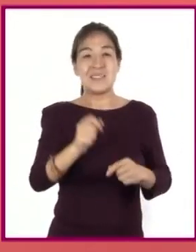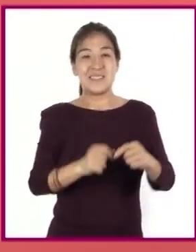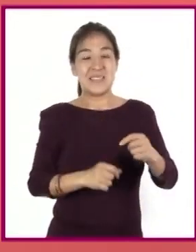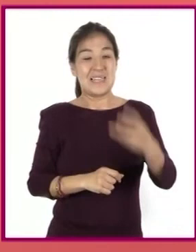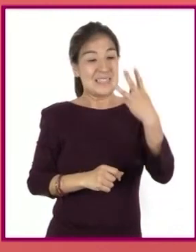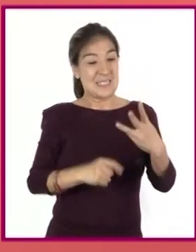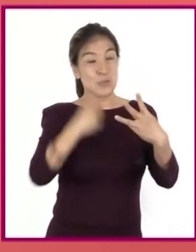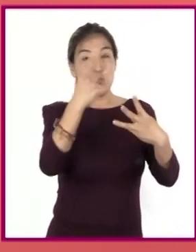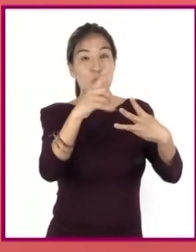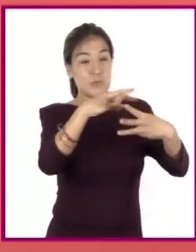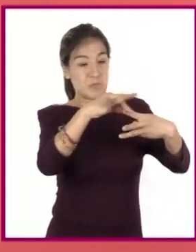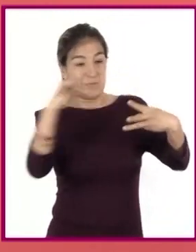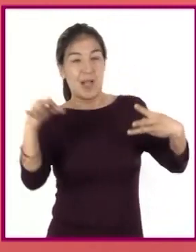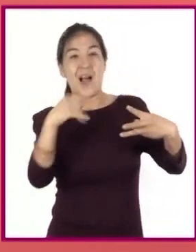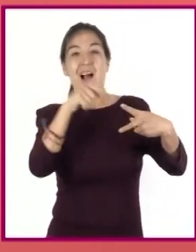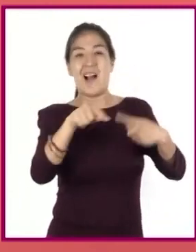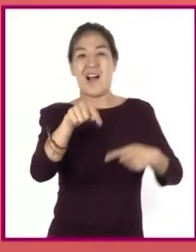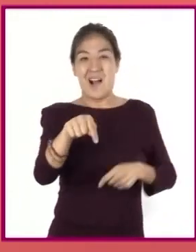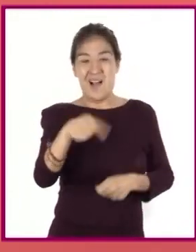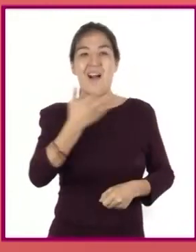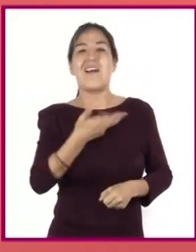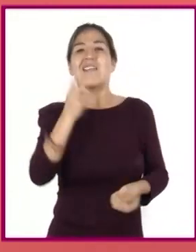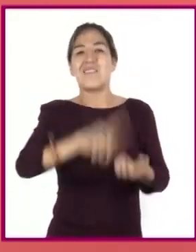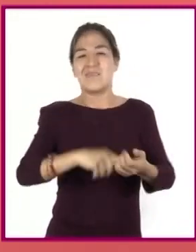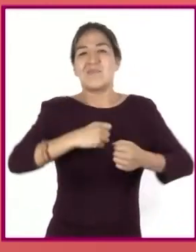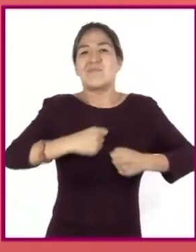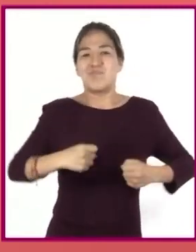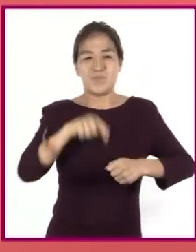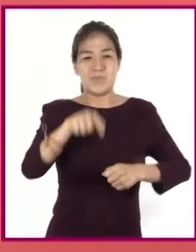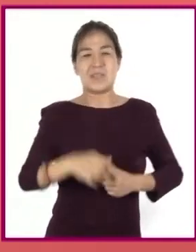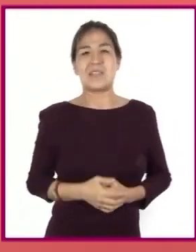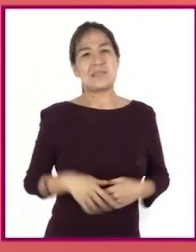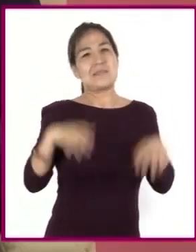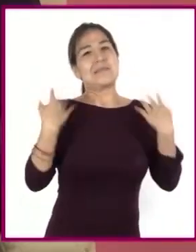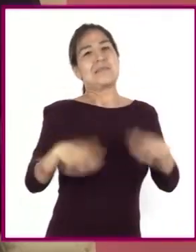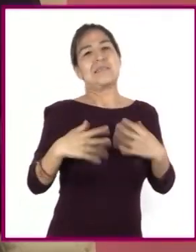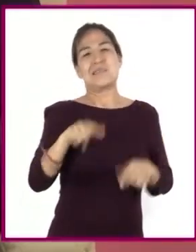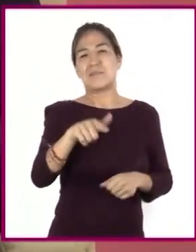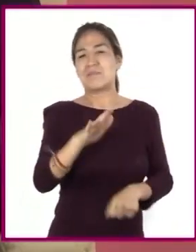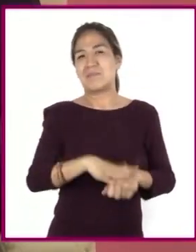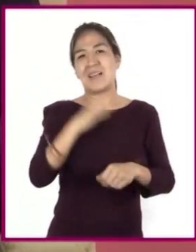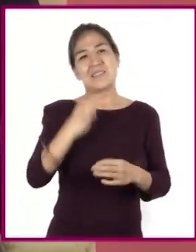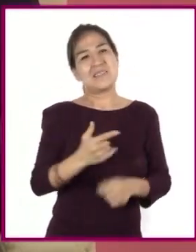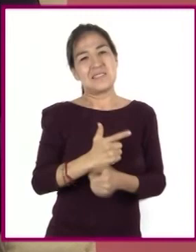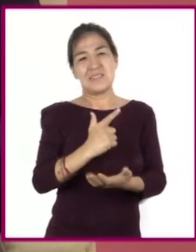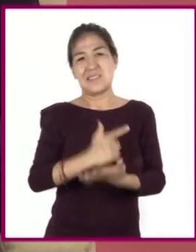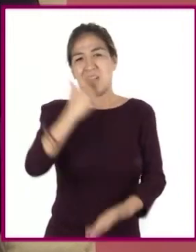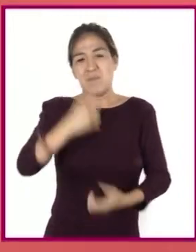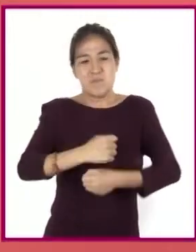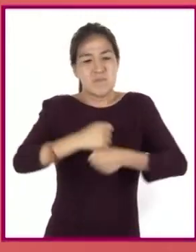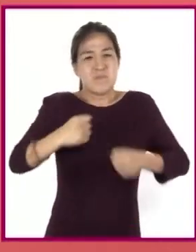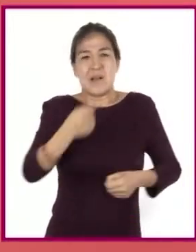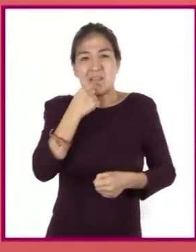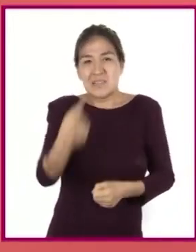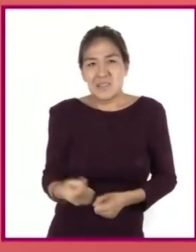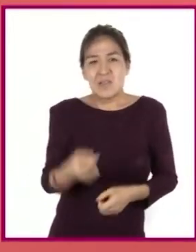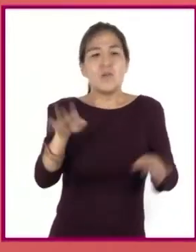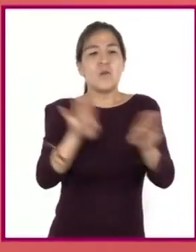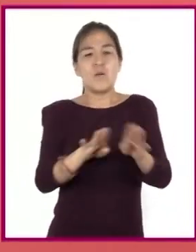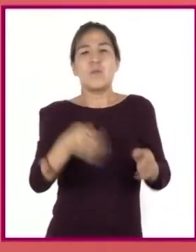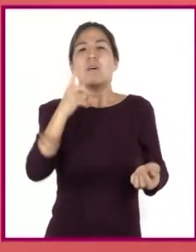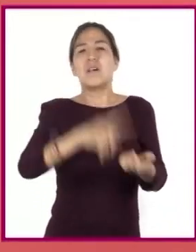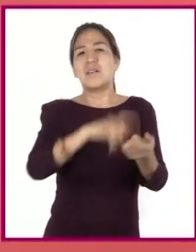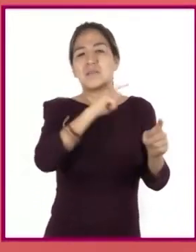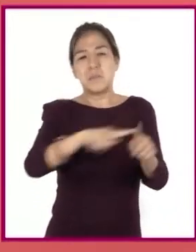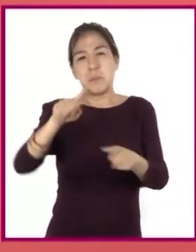país presenta obesidad y en niños este indicador es aún mayor. ¿Se está haciendo lo suficiente en los diferentes